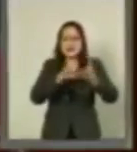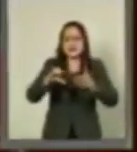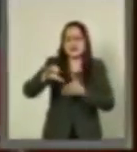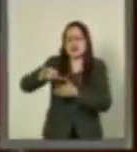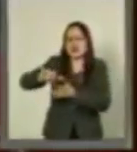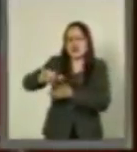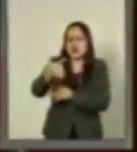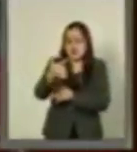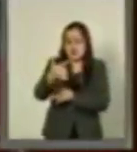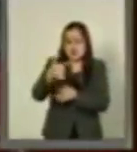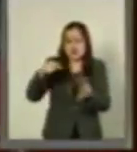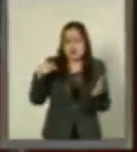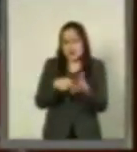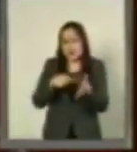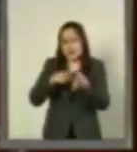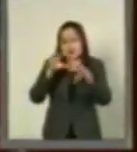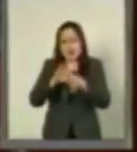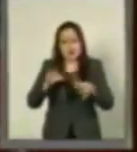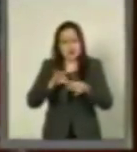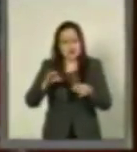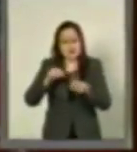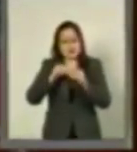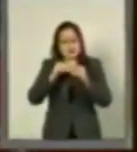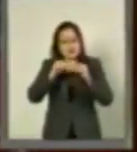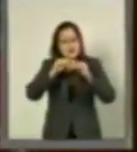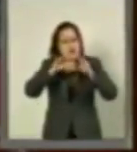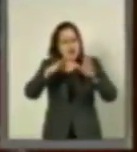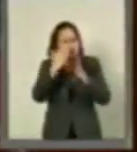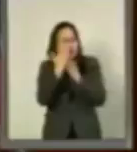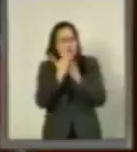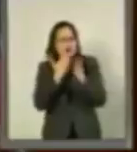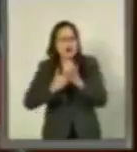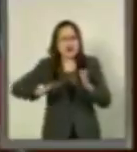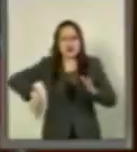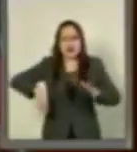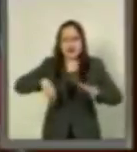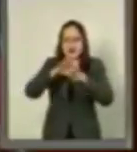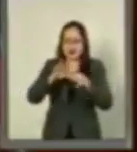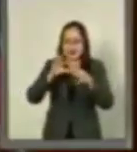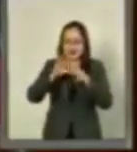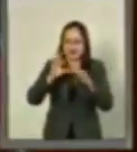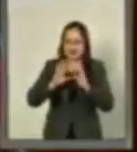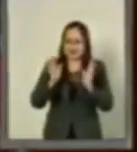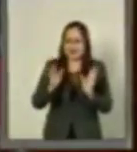décima segunda, cuyos preceptos acabo de referir